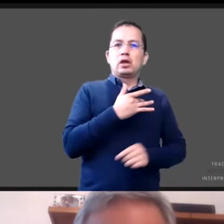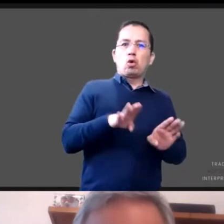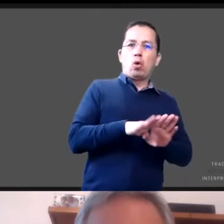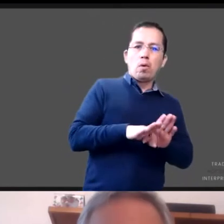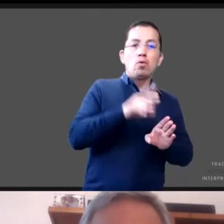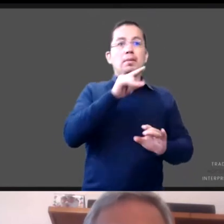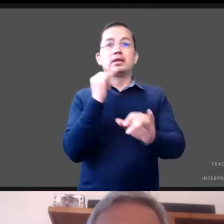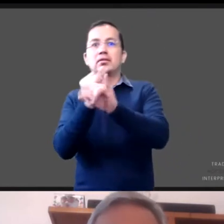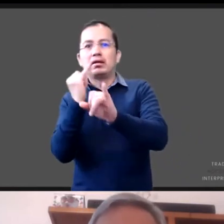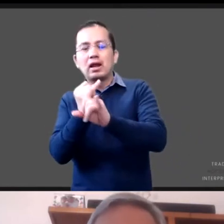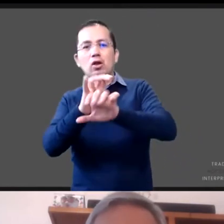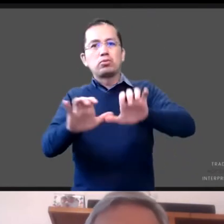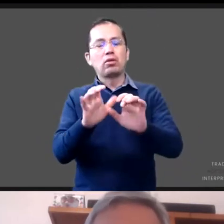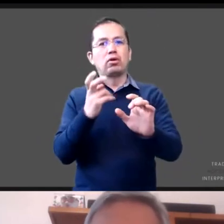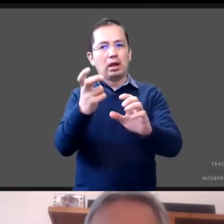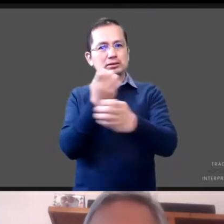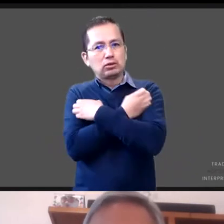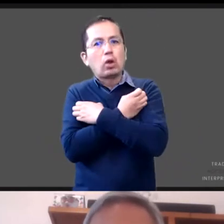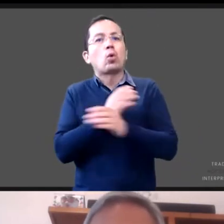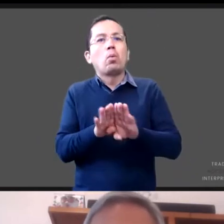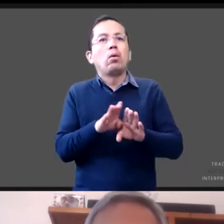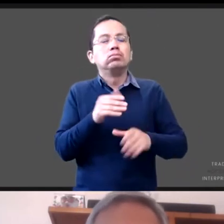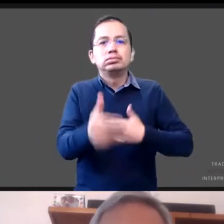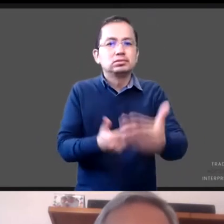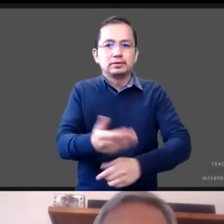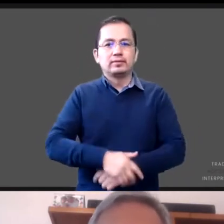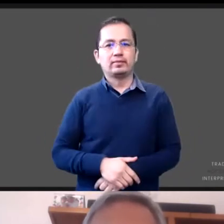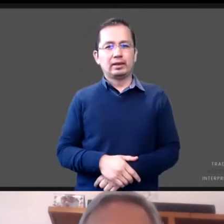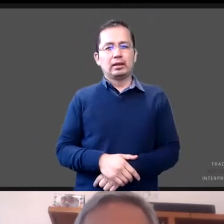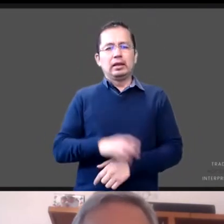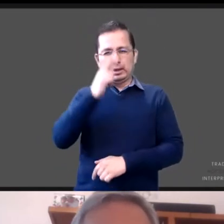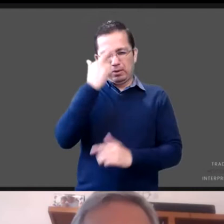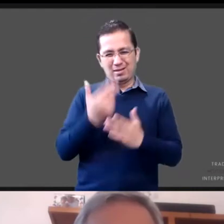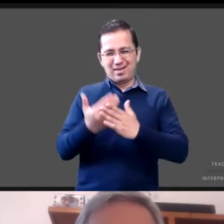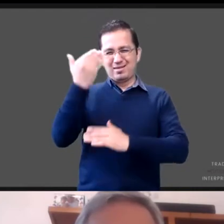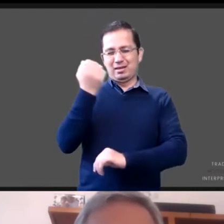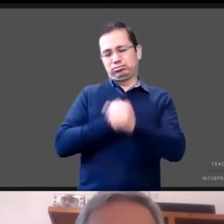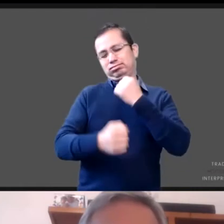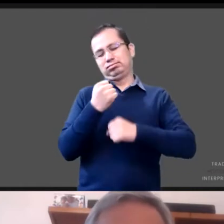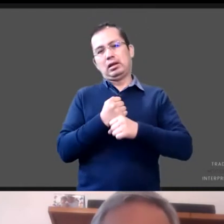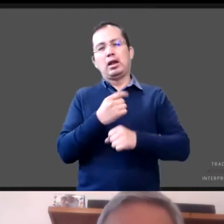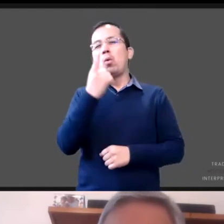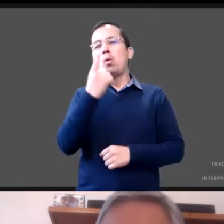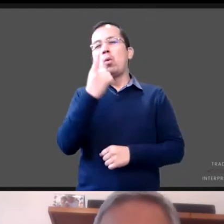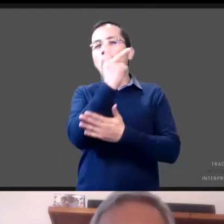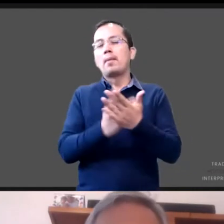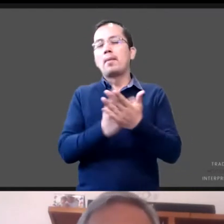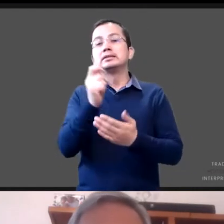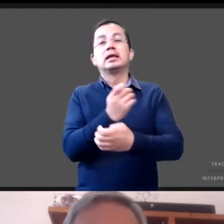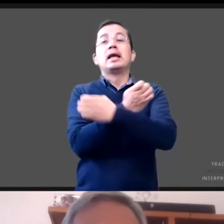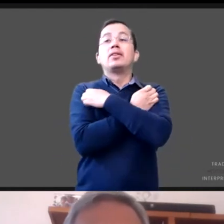es. Teníamos incluso hace unos años un programa nacional de educación digital que hace, si no recuerdo